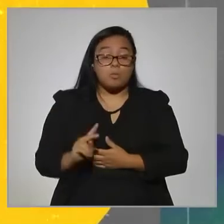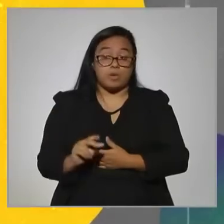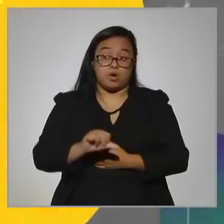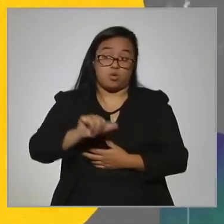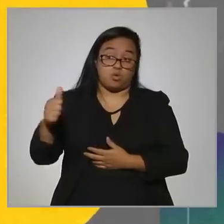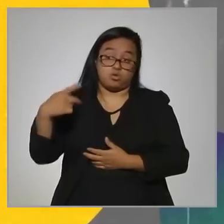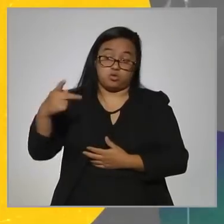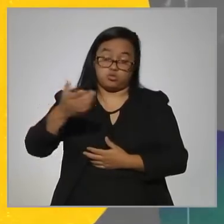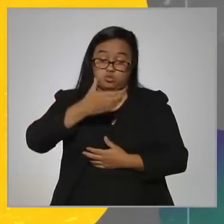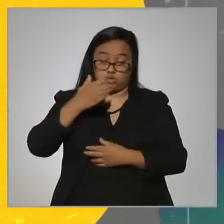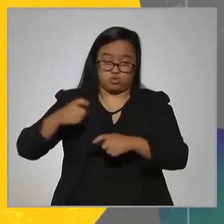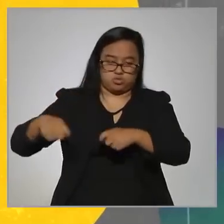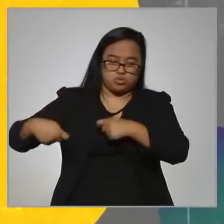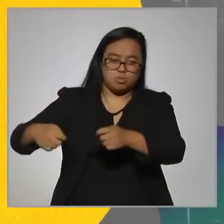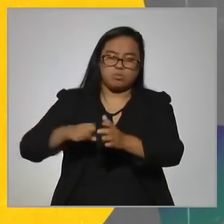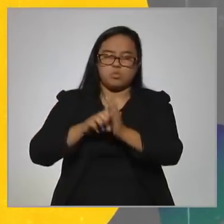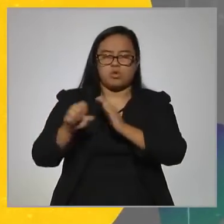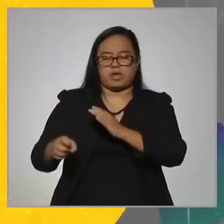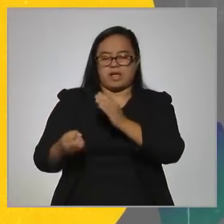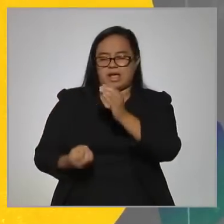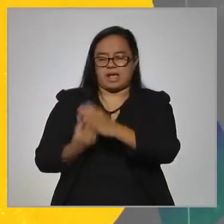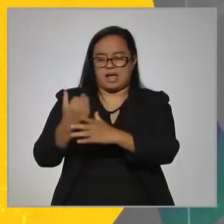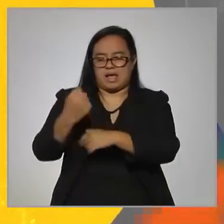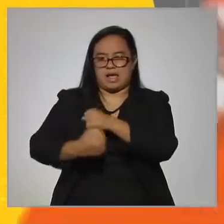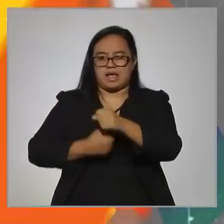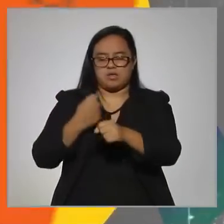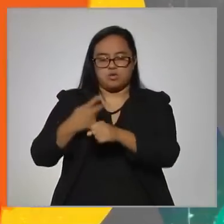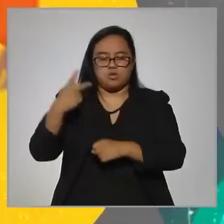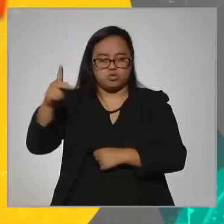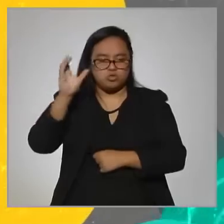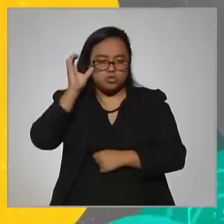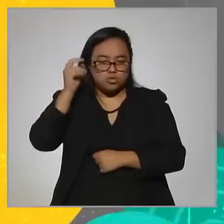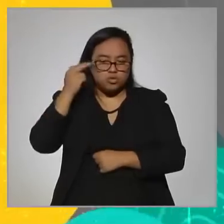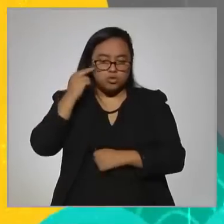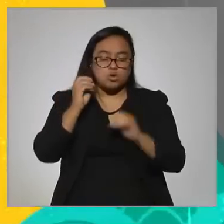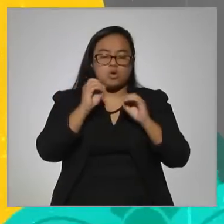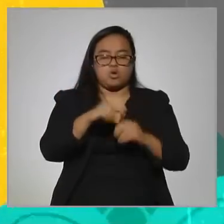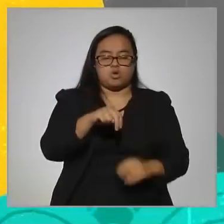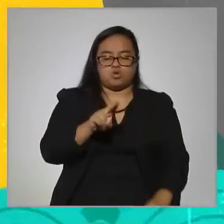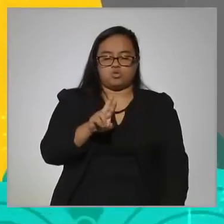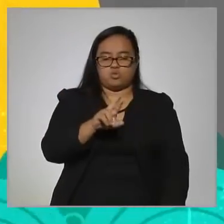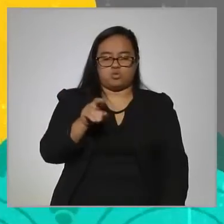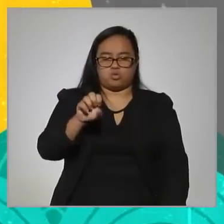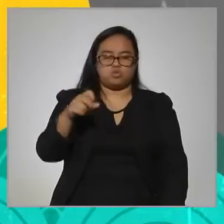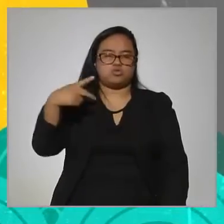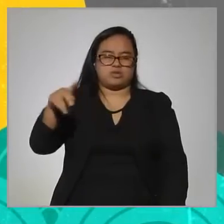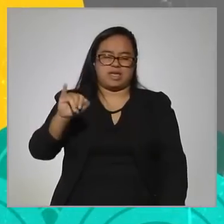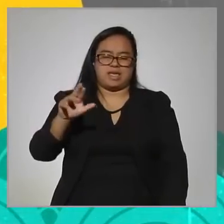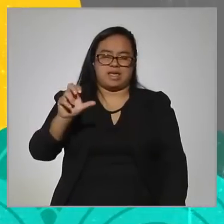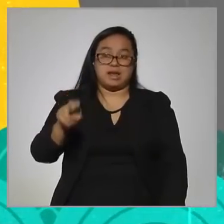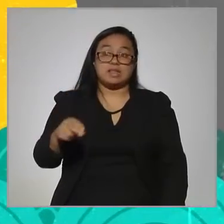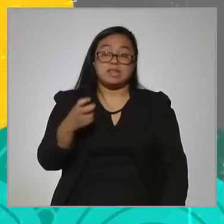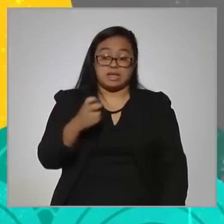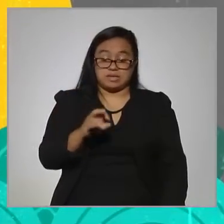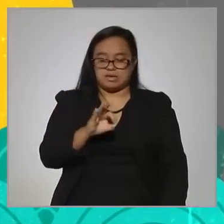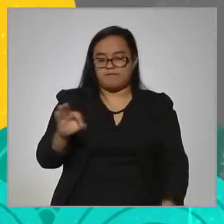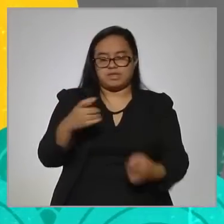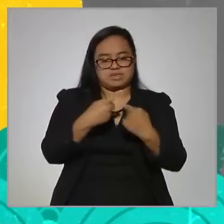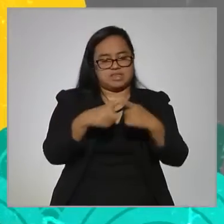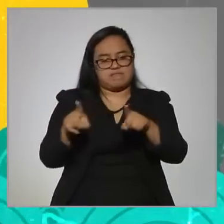otras tradiciones, como el Año Nuevo chino o el Nowruz en Irán, las fechas